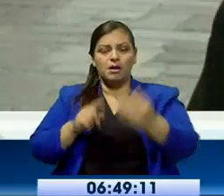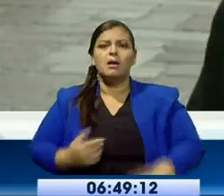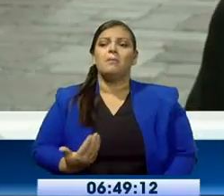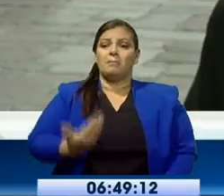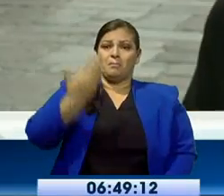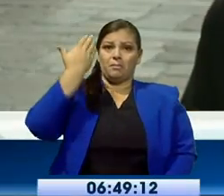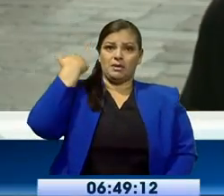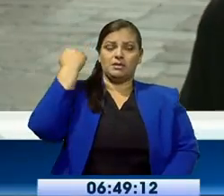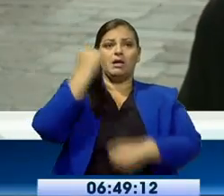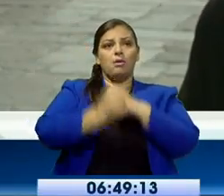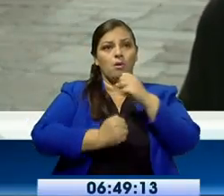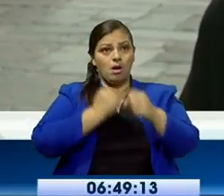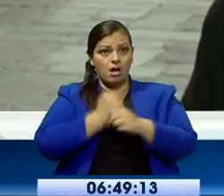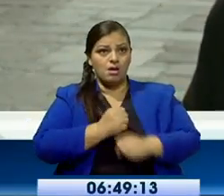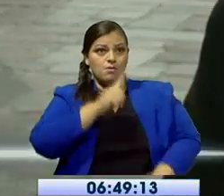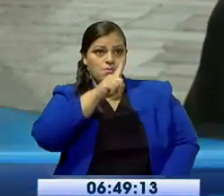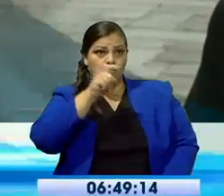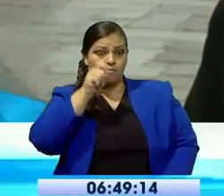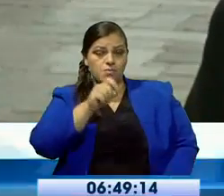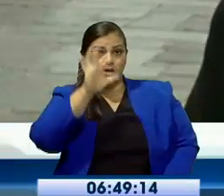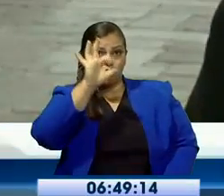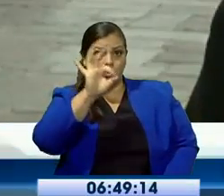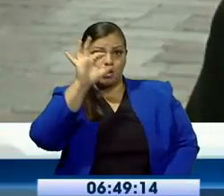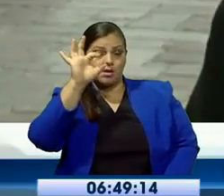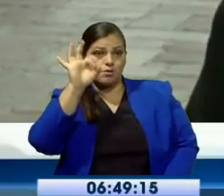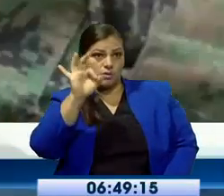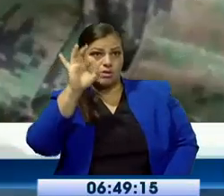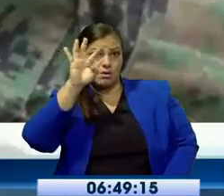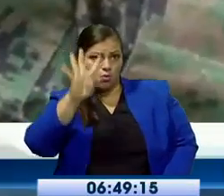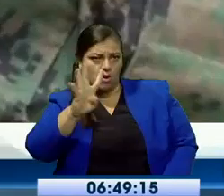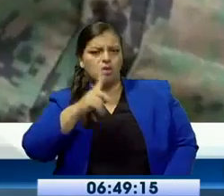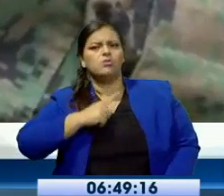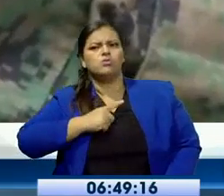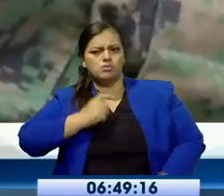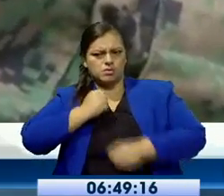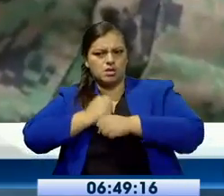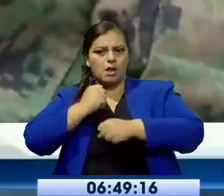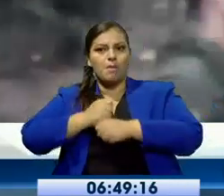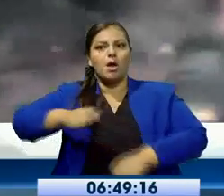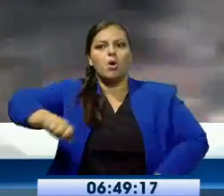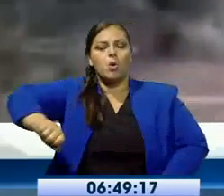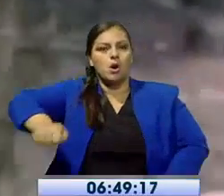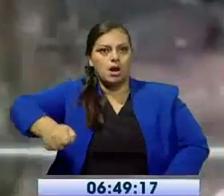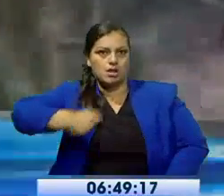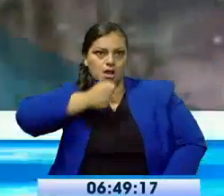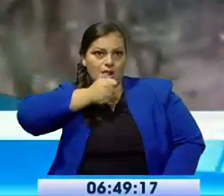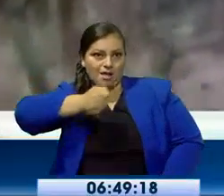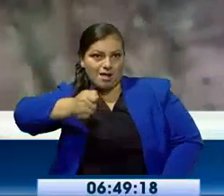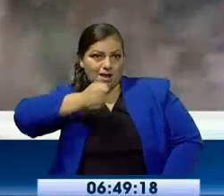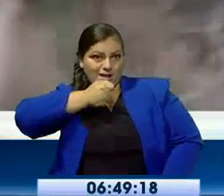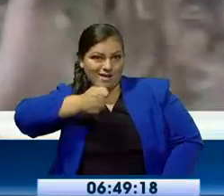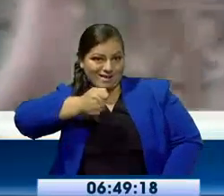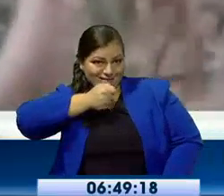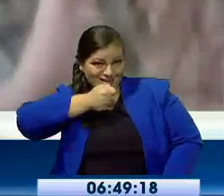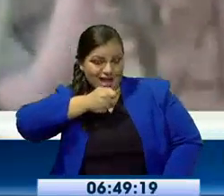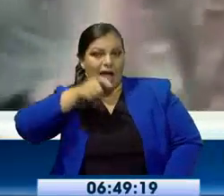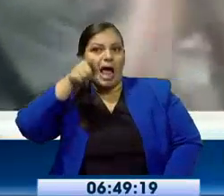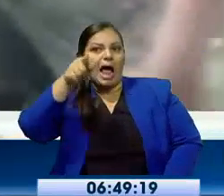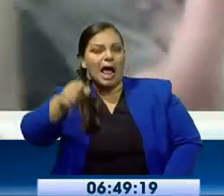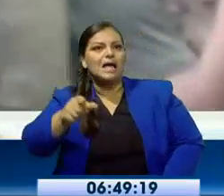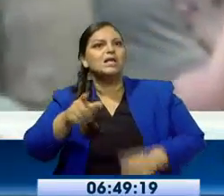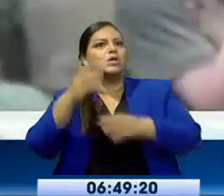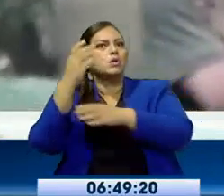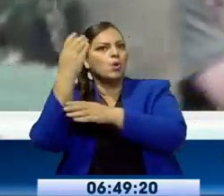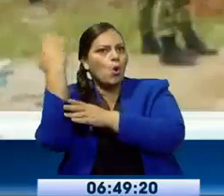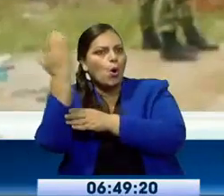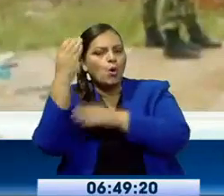94. Estando en la radio, en los estudios de la cadena Caracol, en Colombia fui sacado a la fuerza por un comando armado de las FARC.